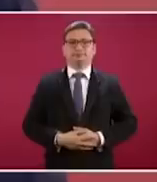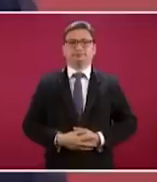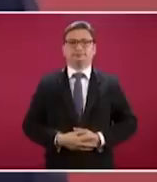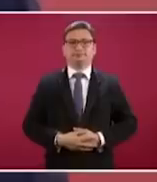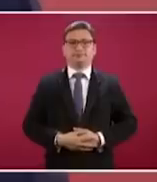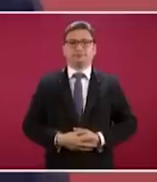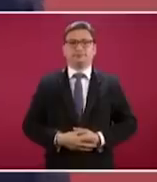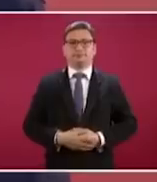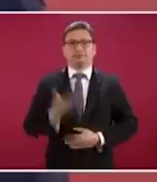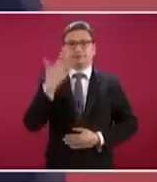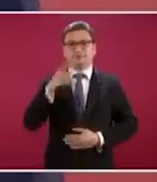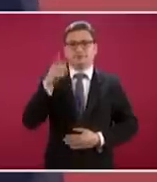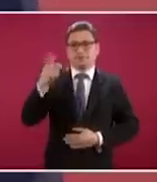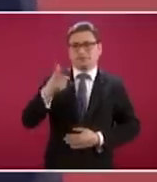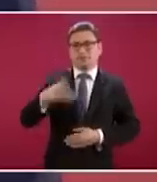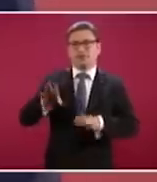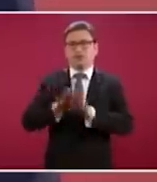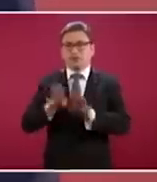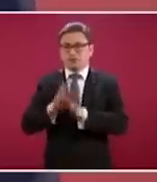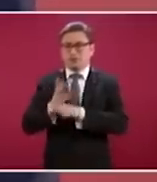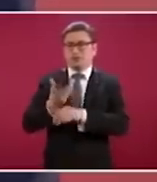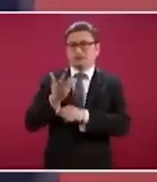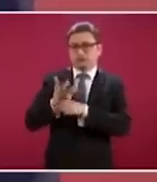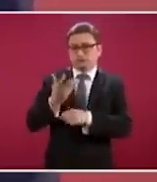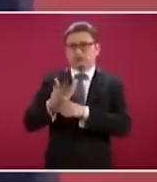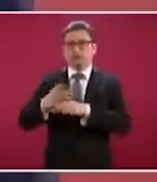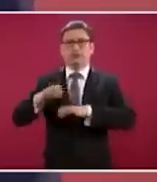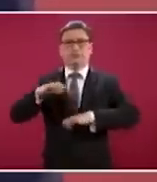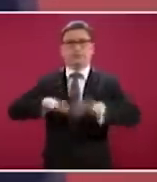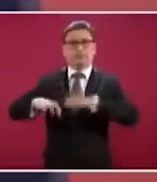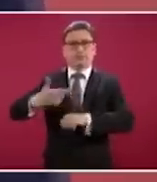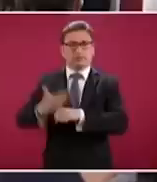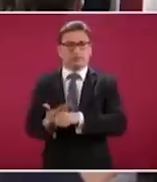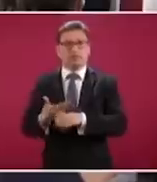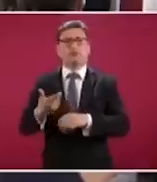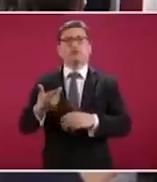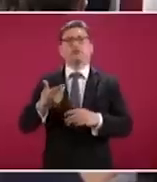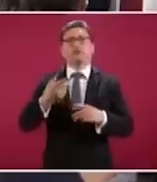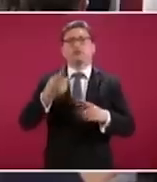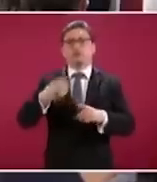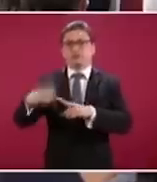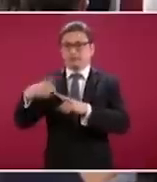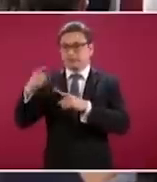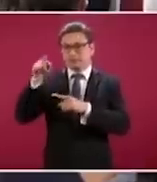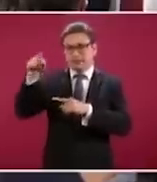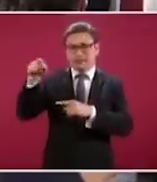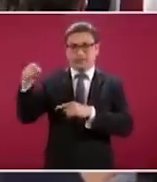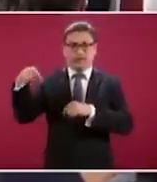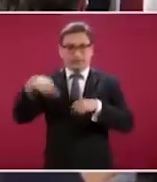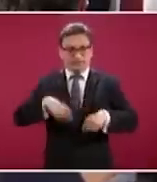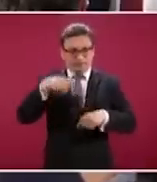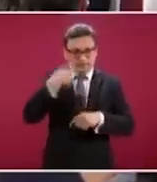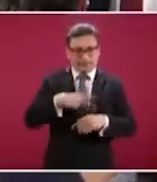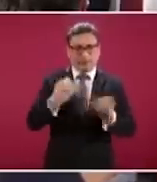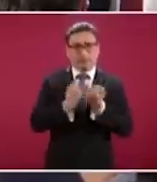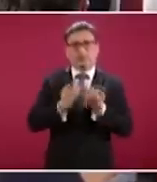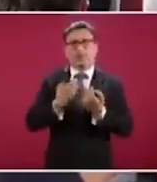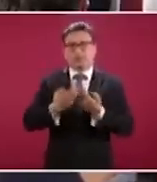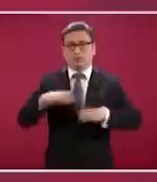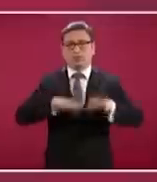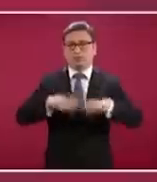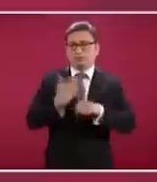con el Departamento de Estado. El embajador de Estados Unidos en México también ha